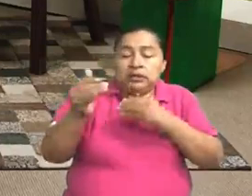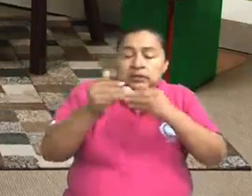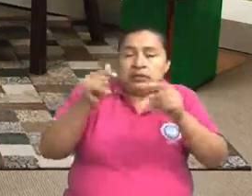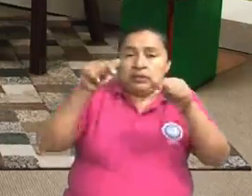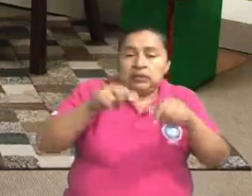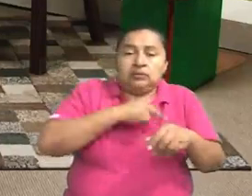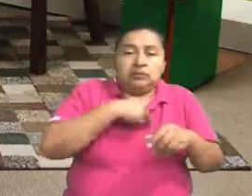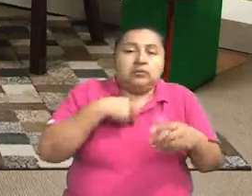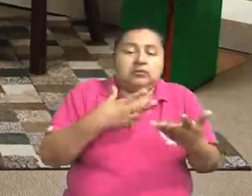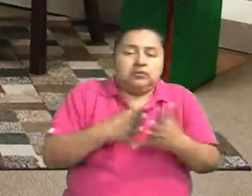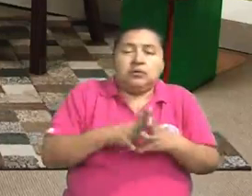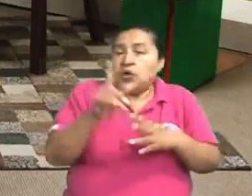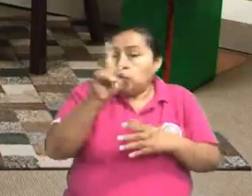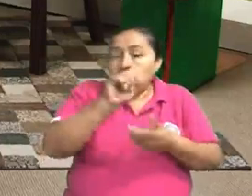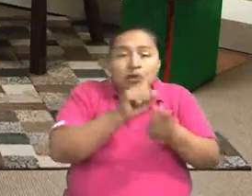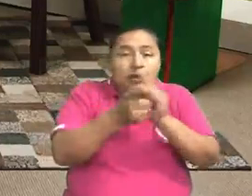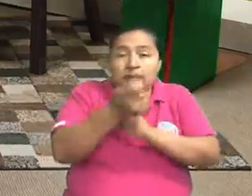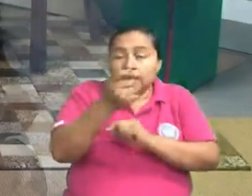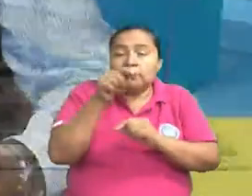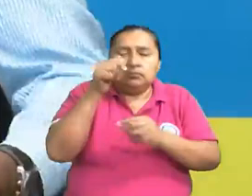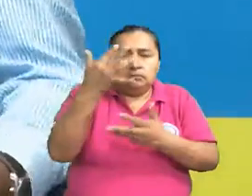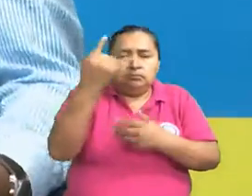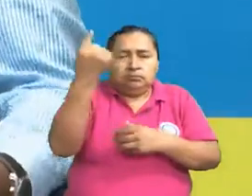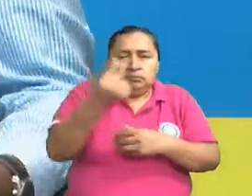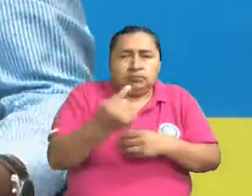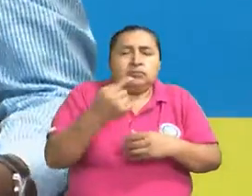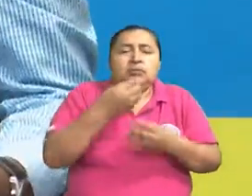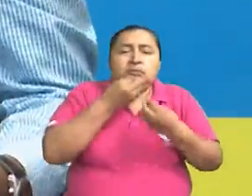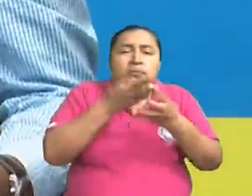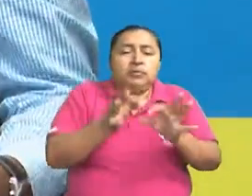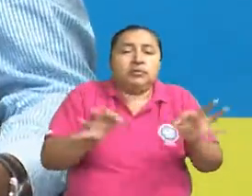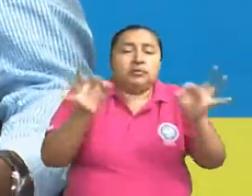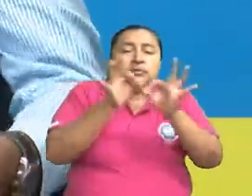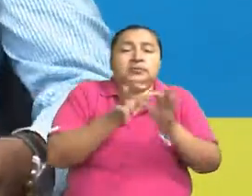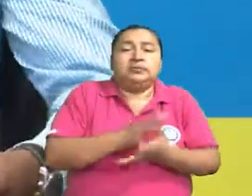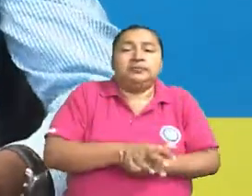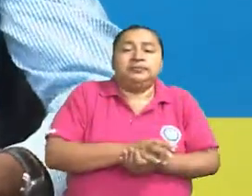la Jack Delgado. Usted no le cambia de canal, ya regresamos con este importante tema.